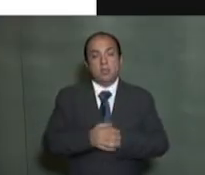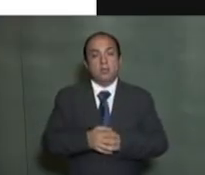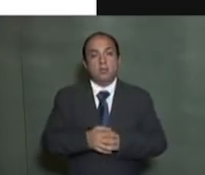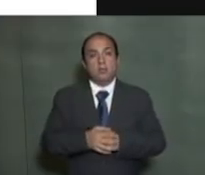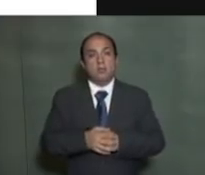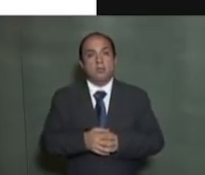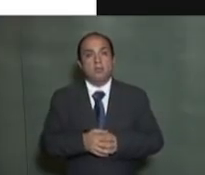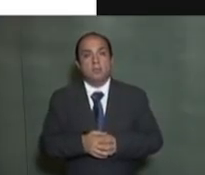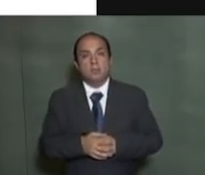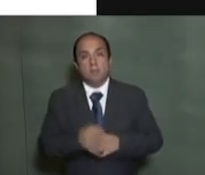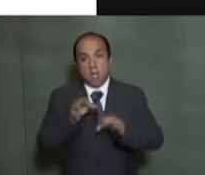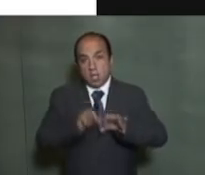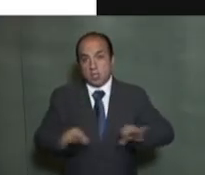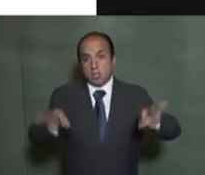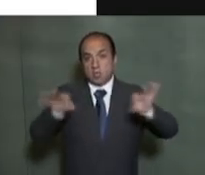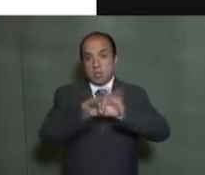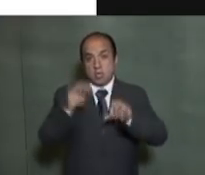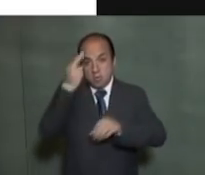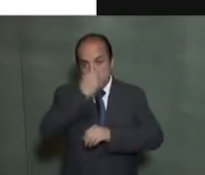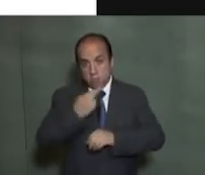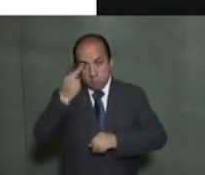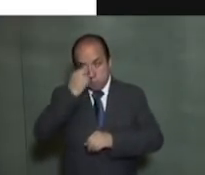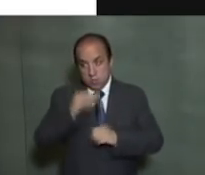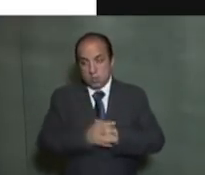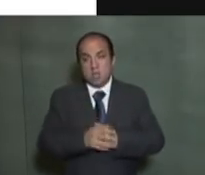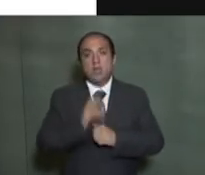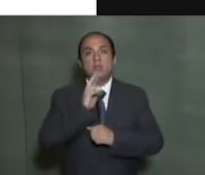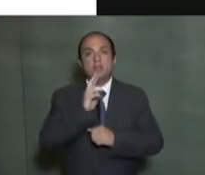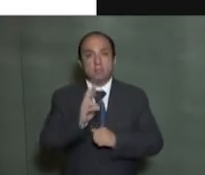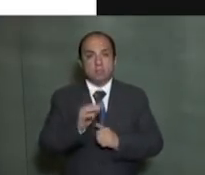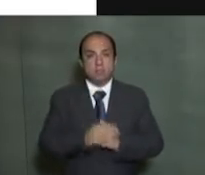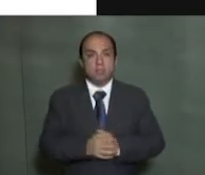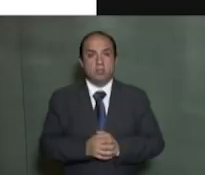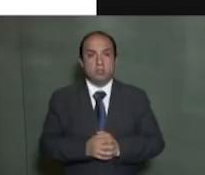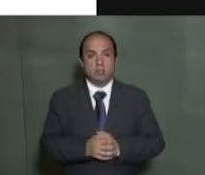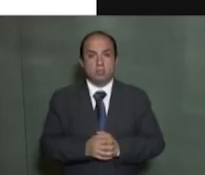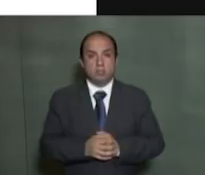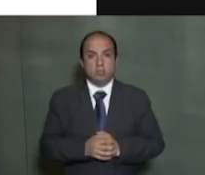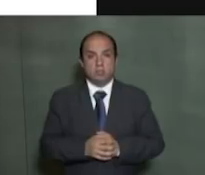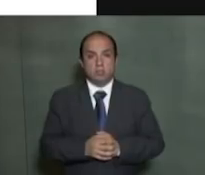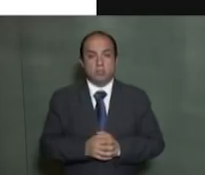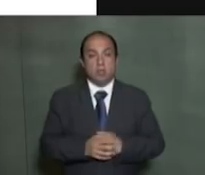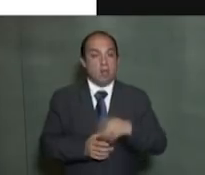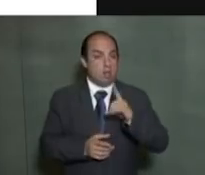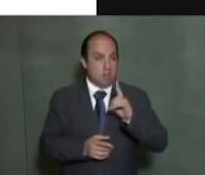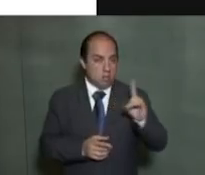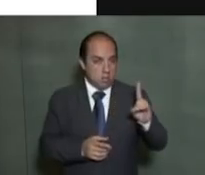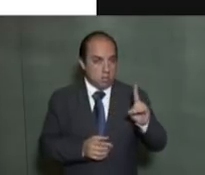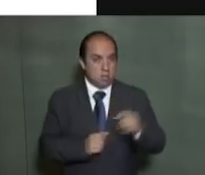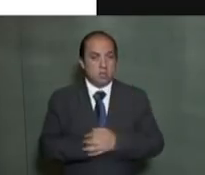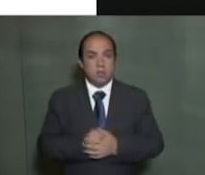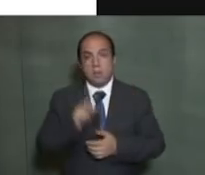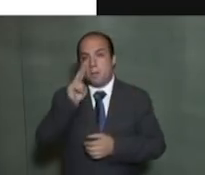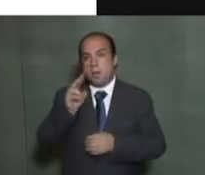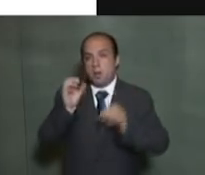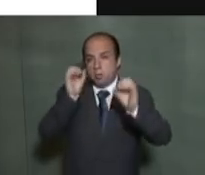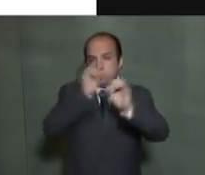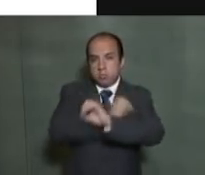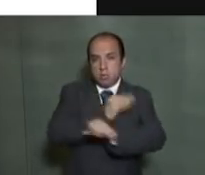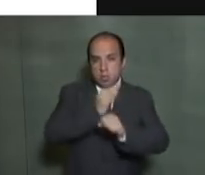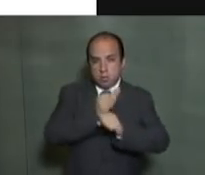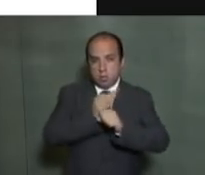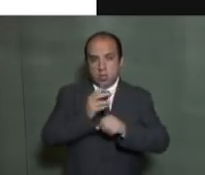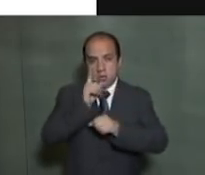Independientemente de eso, es importante que se analice, que se estudie y que se resuelva. Y en el caso de la figura de la derecha, se ve un poco oscura ahorita por las